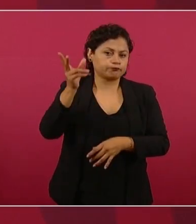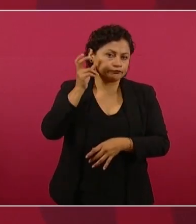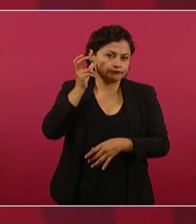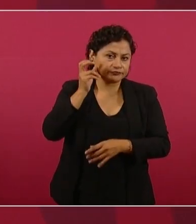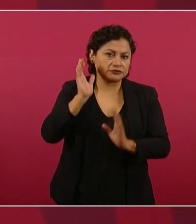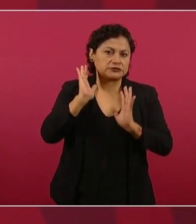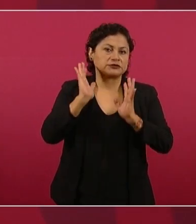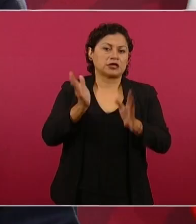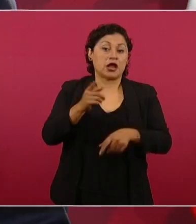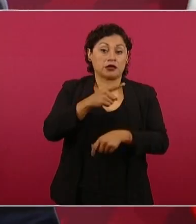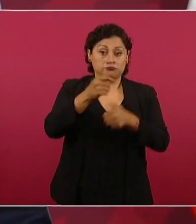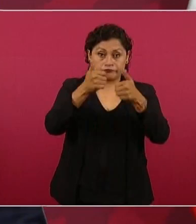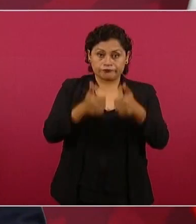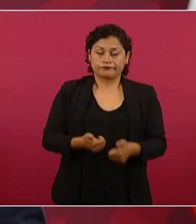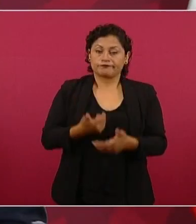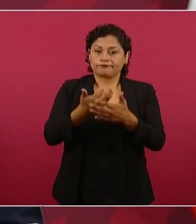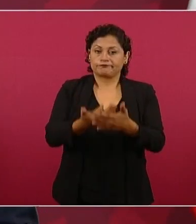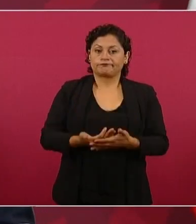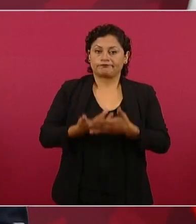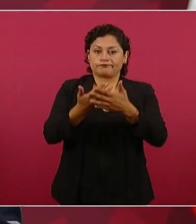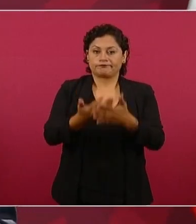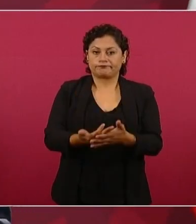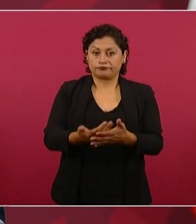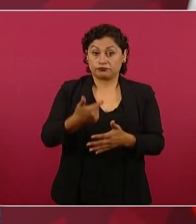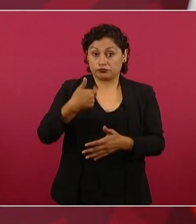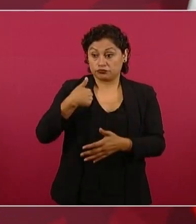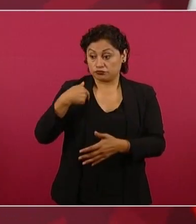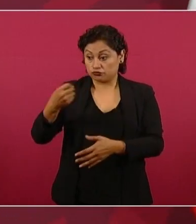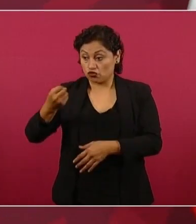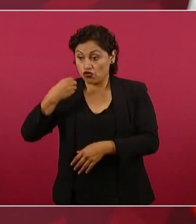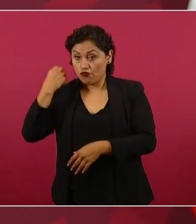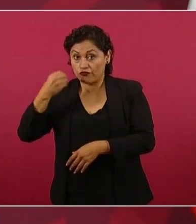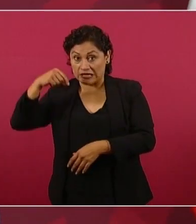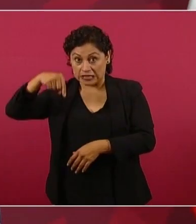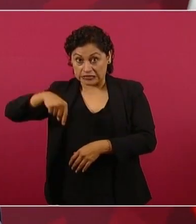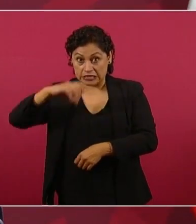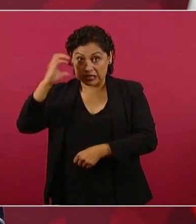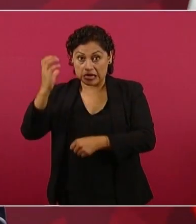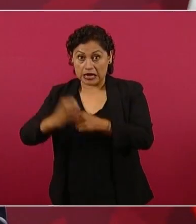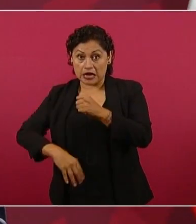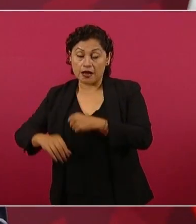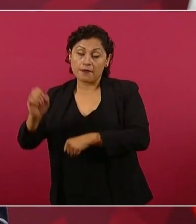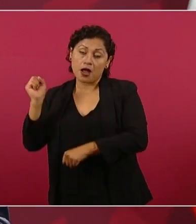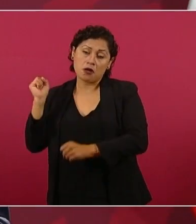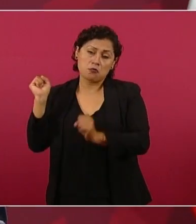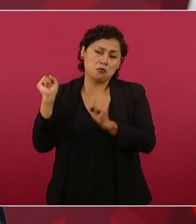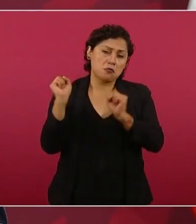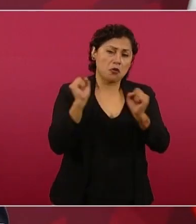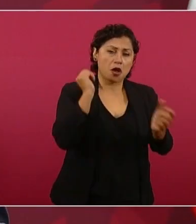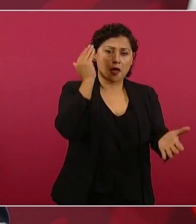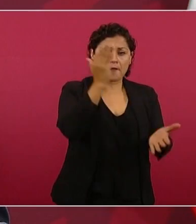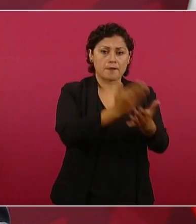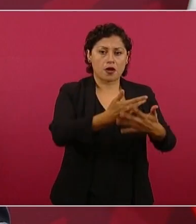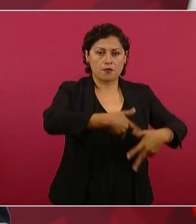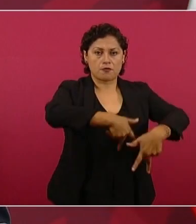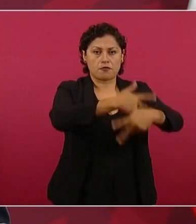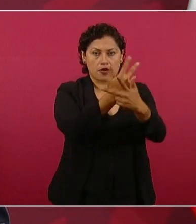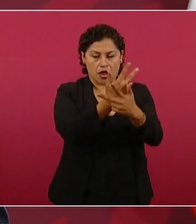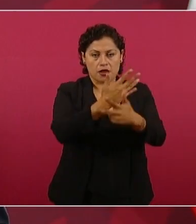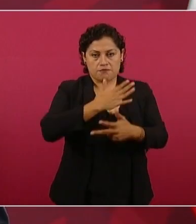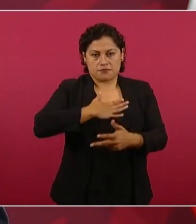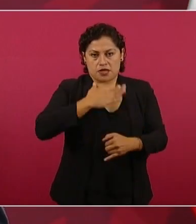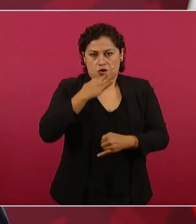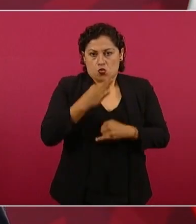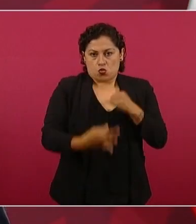esperó, y ya fue la última participación que escuchó.